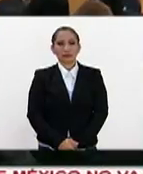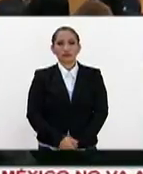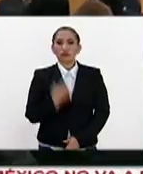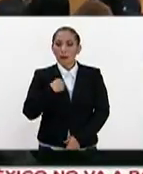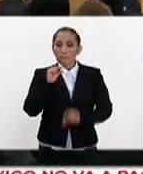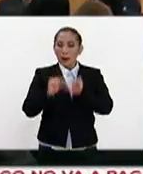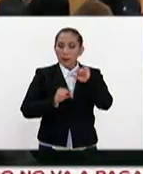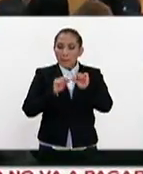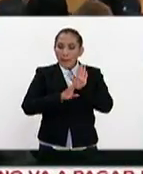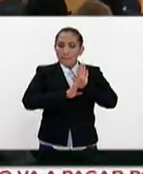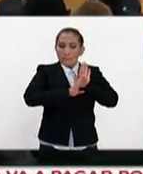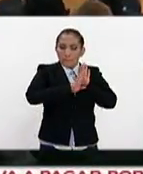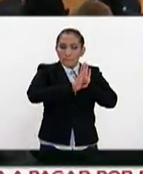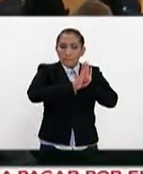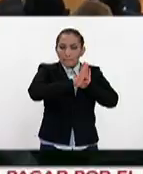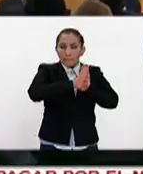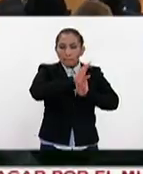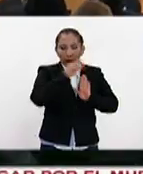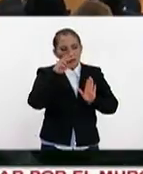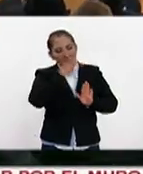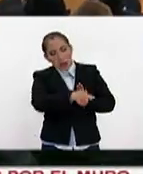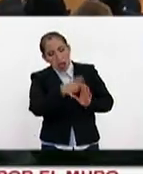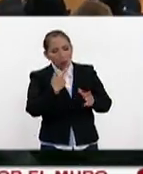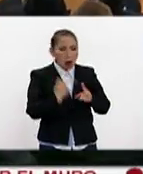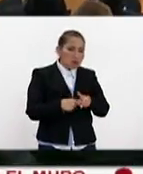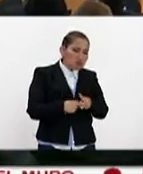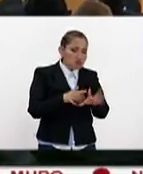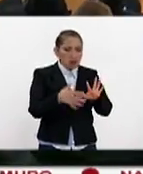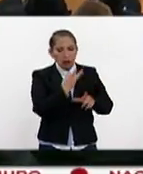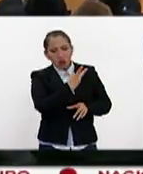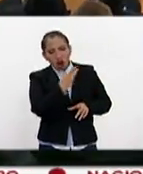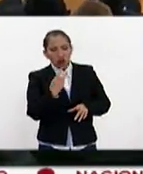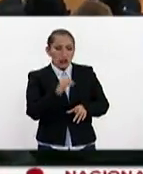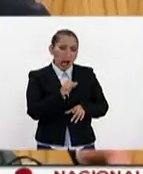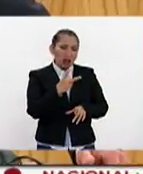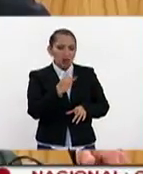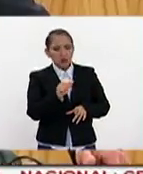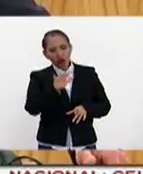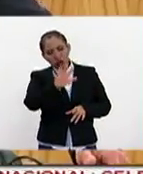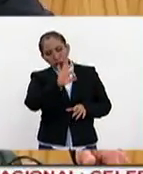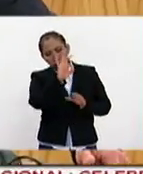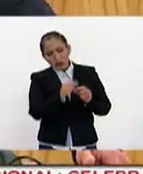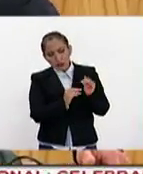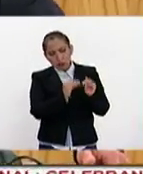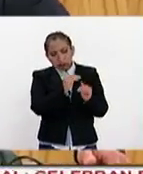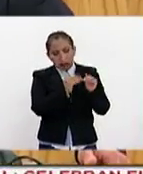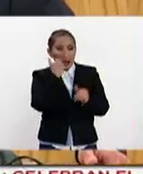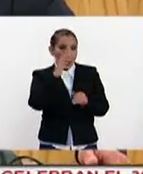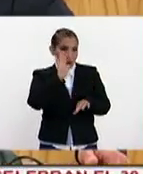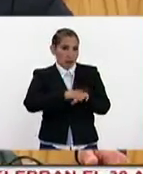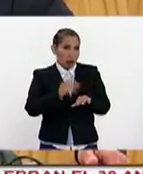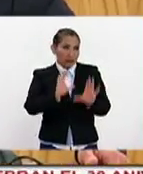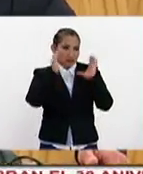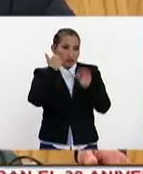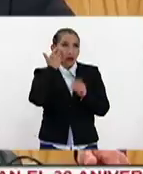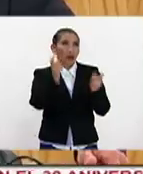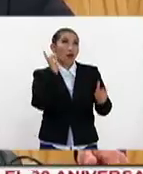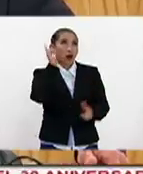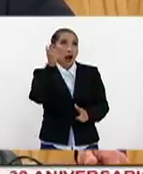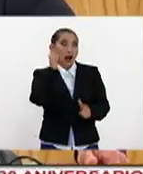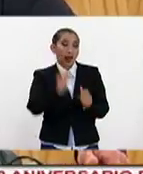Estamos creciendo, es un país que viene creciendo a una tasa entre 2 y 2.5%. Quisiéramos crecer a